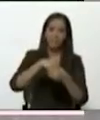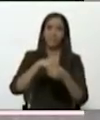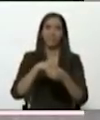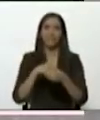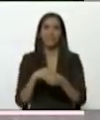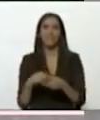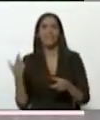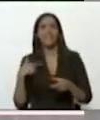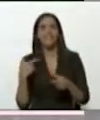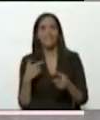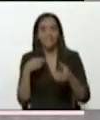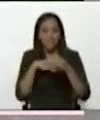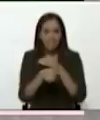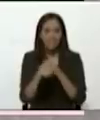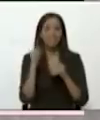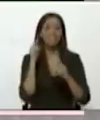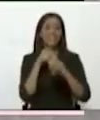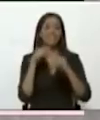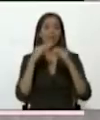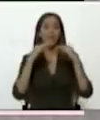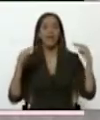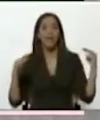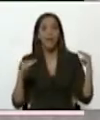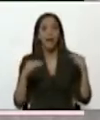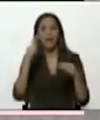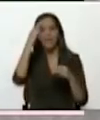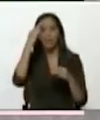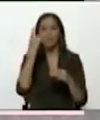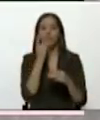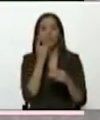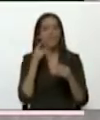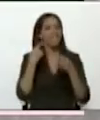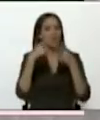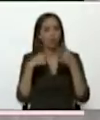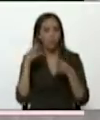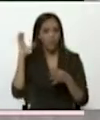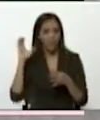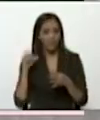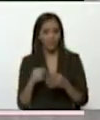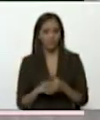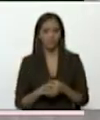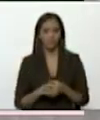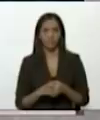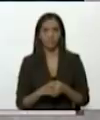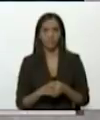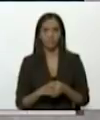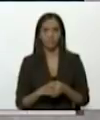pretendían ingresar desde Panamá y República Dominicana, entre otras naciones.